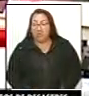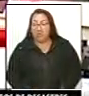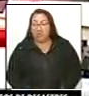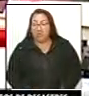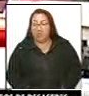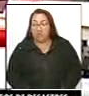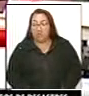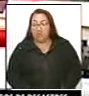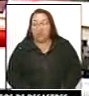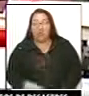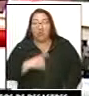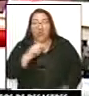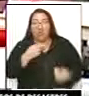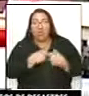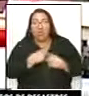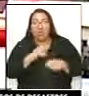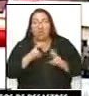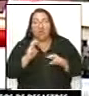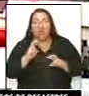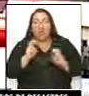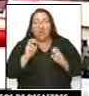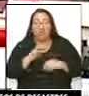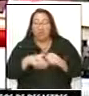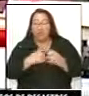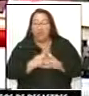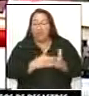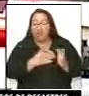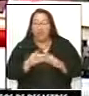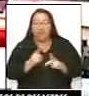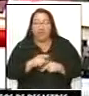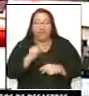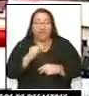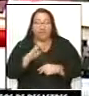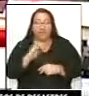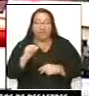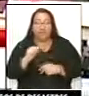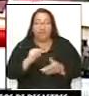de resolver estos temas. Yo creo todo pasa también por la SBS,